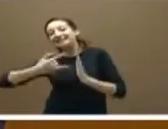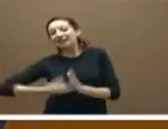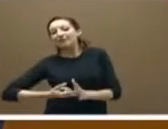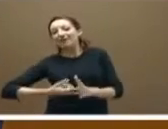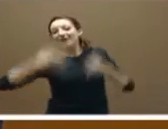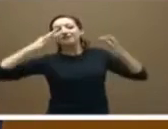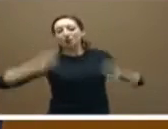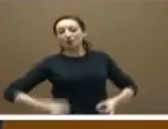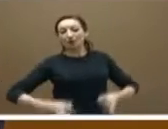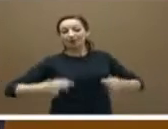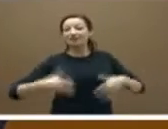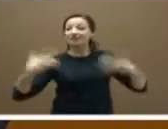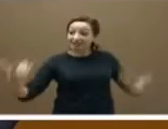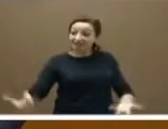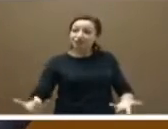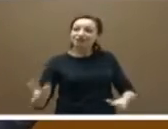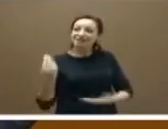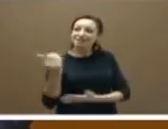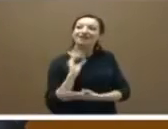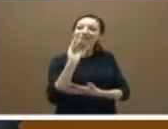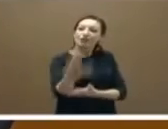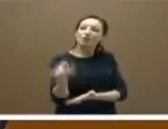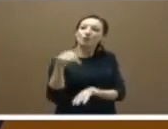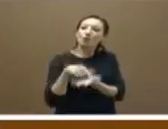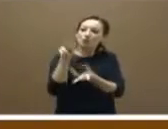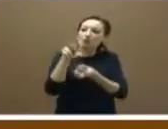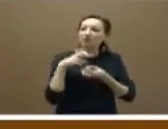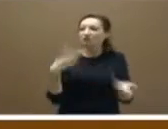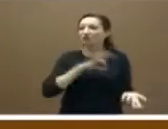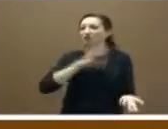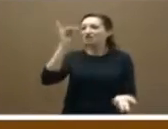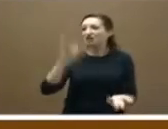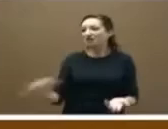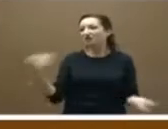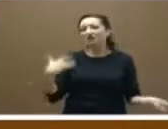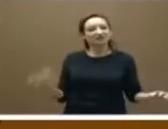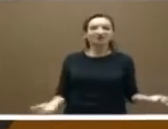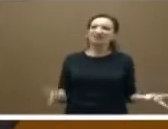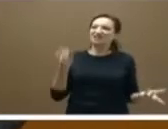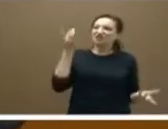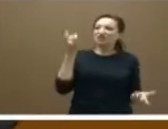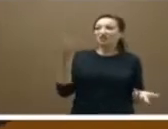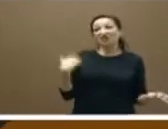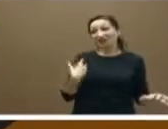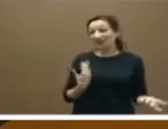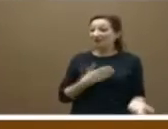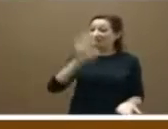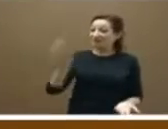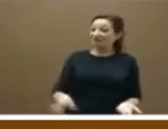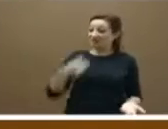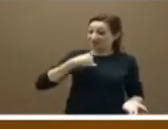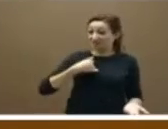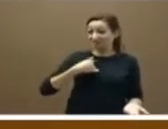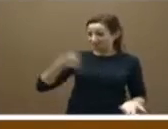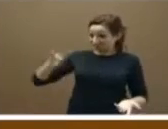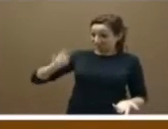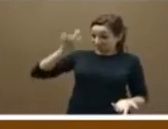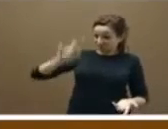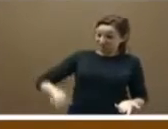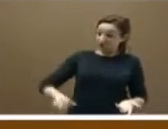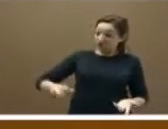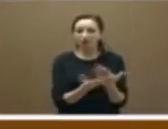la financiación por impuestos, señor Sánchez Juliá. No vea usted fantasmas, porque piensa el ladrón que todos son de